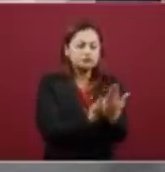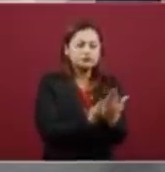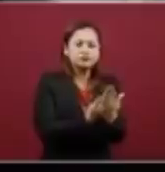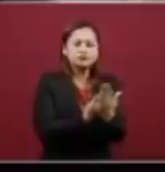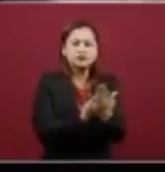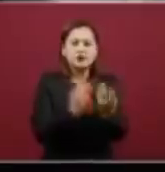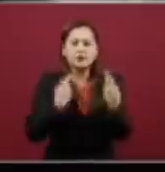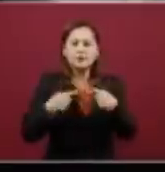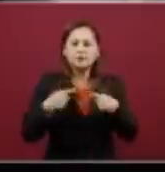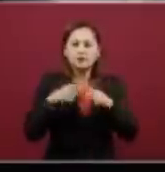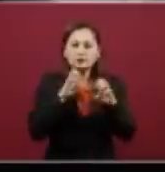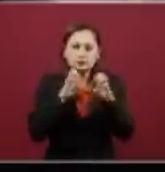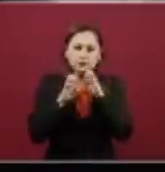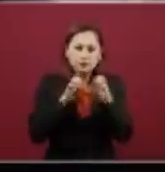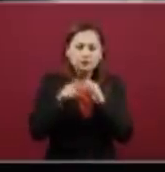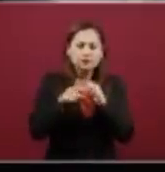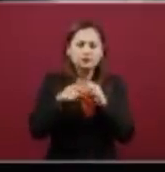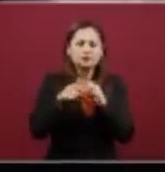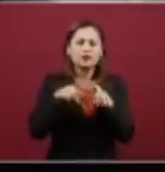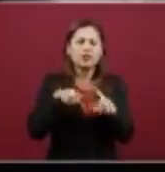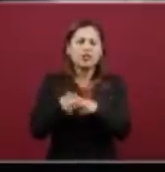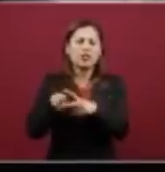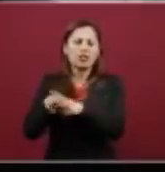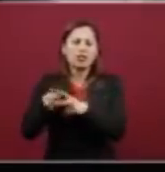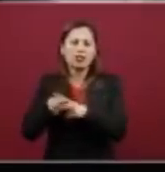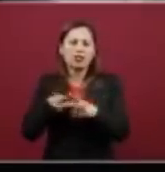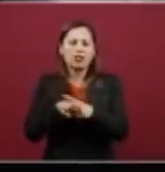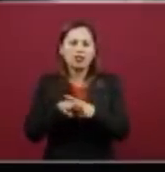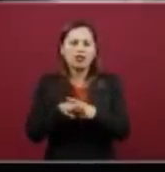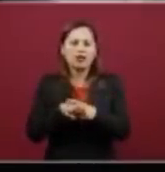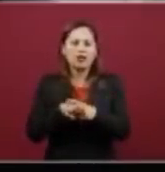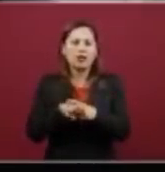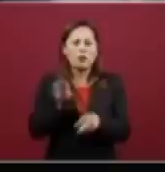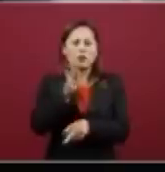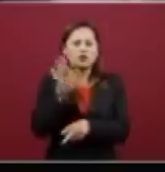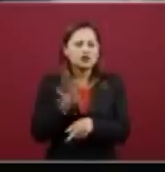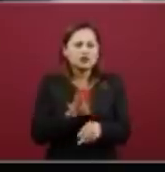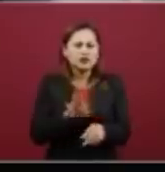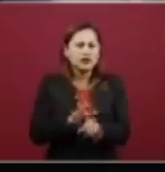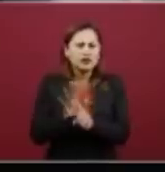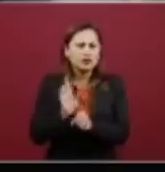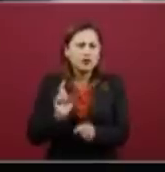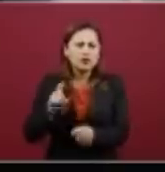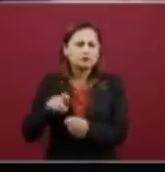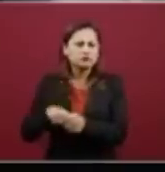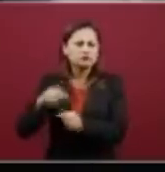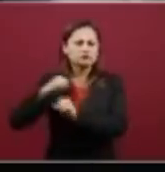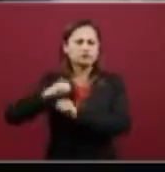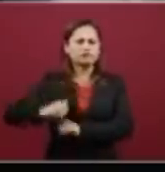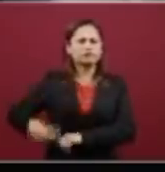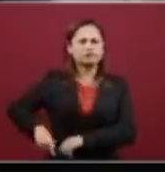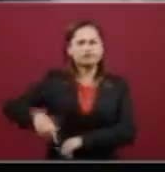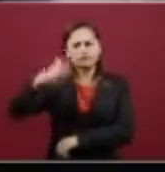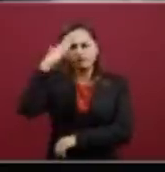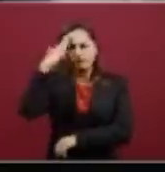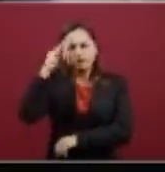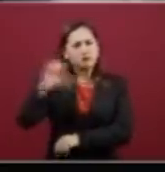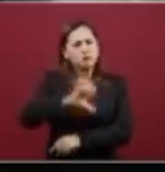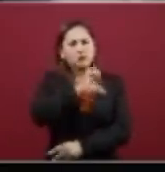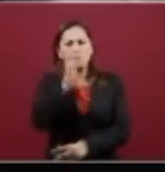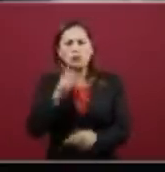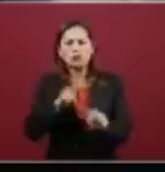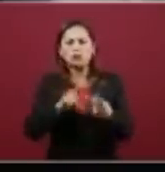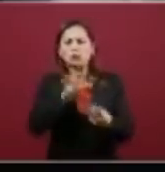asesinados tienen que ver con autoridades? ¿Qué porcentaje tiene que ver con cuestiones personales y con